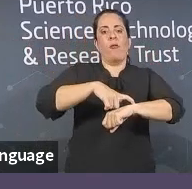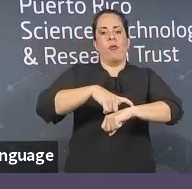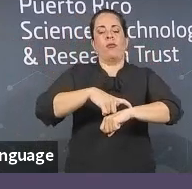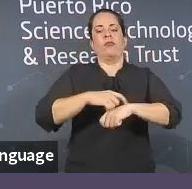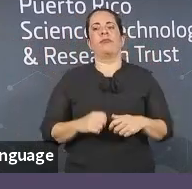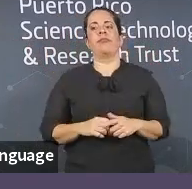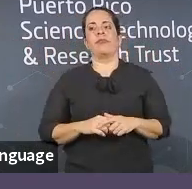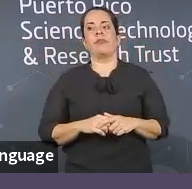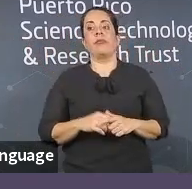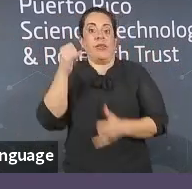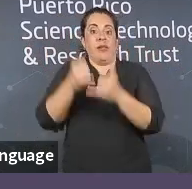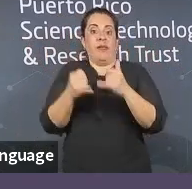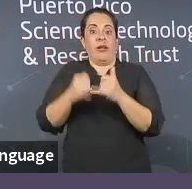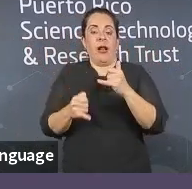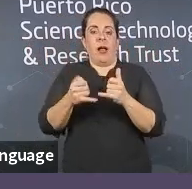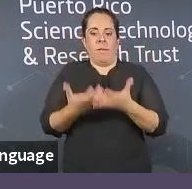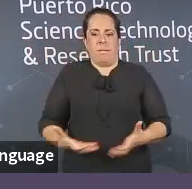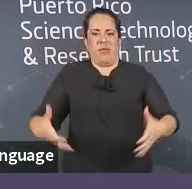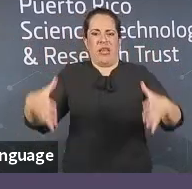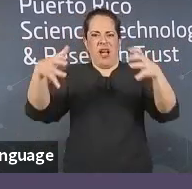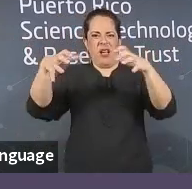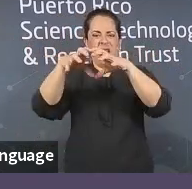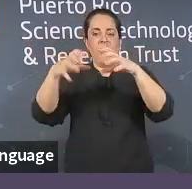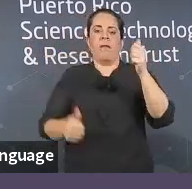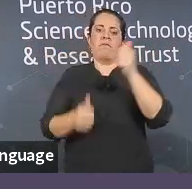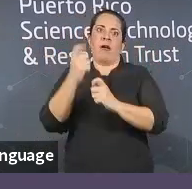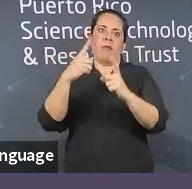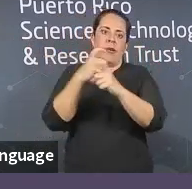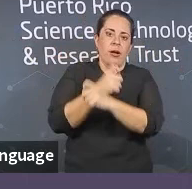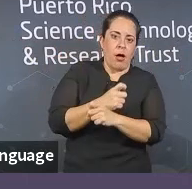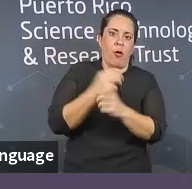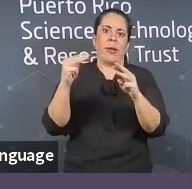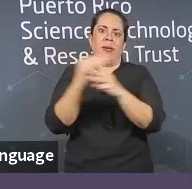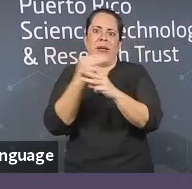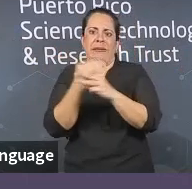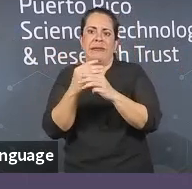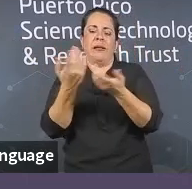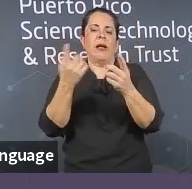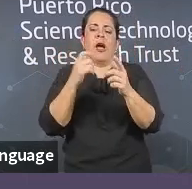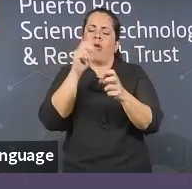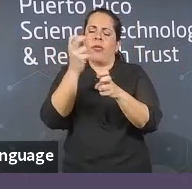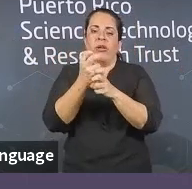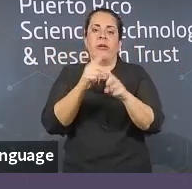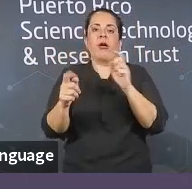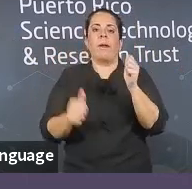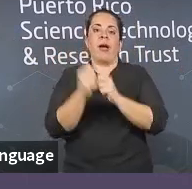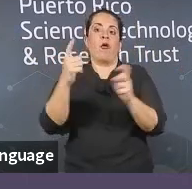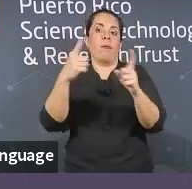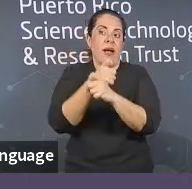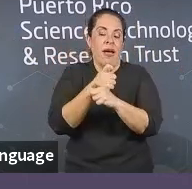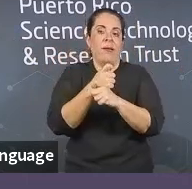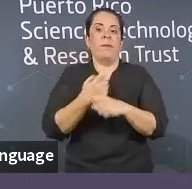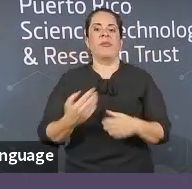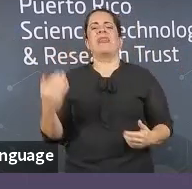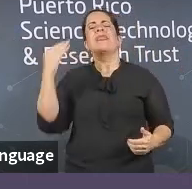pues en tanques es un poquito más complicada la matemática, no es difícil, solo es más complicada. Es